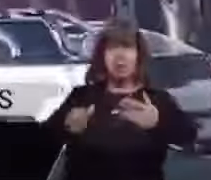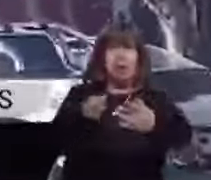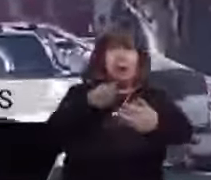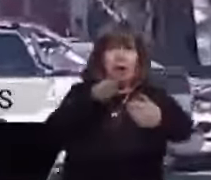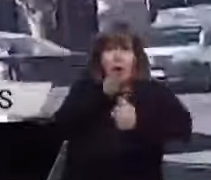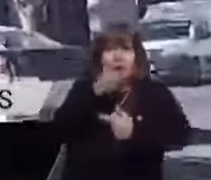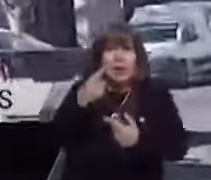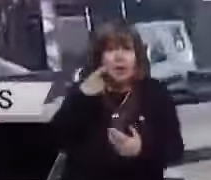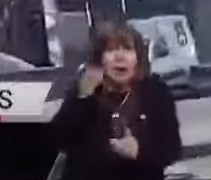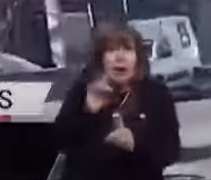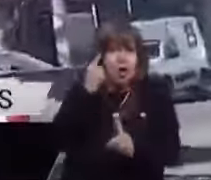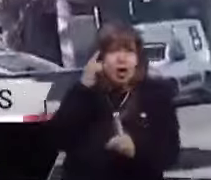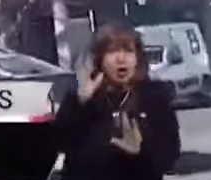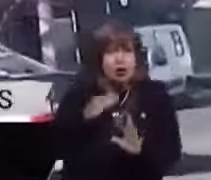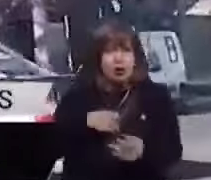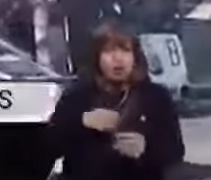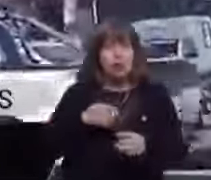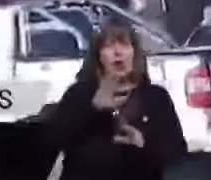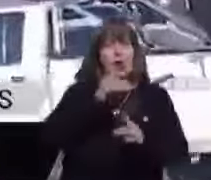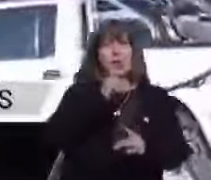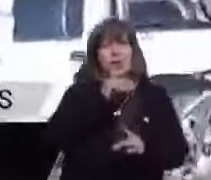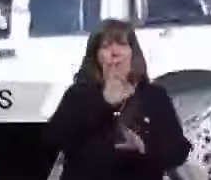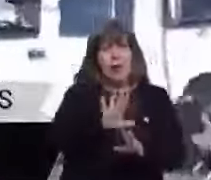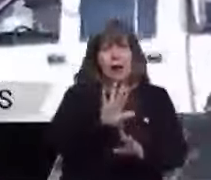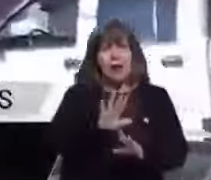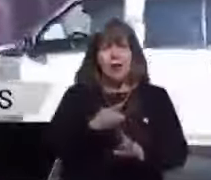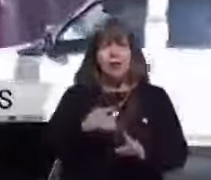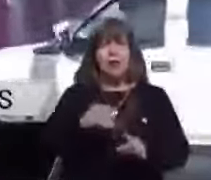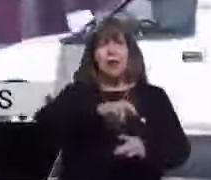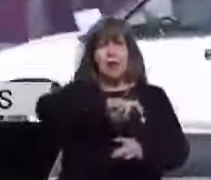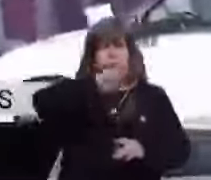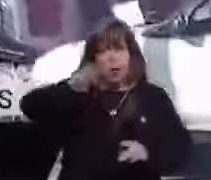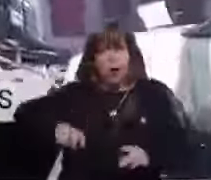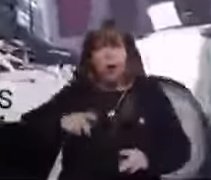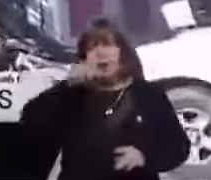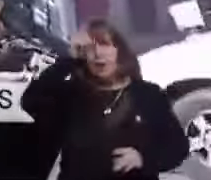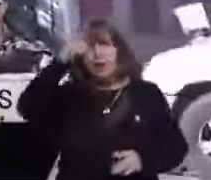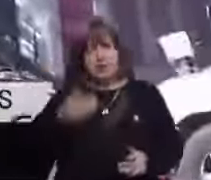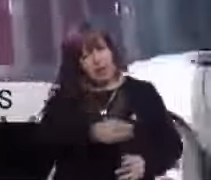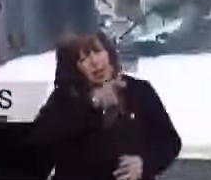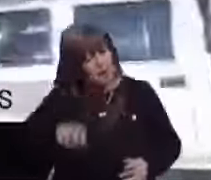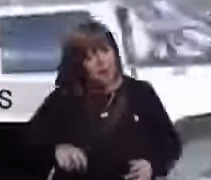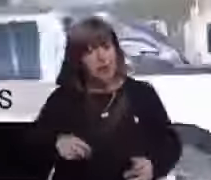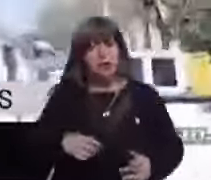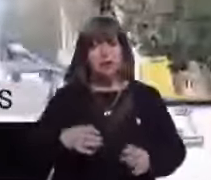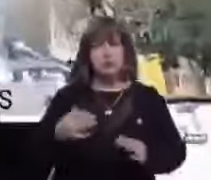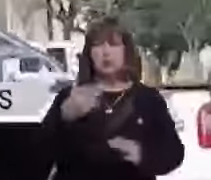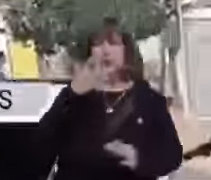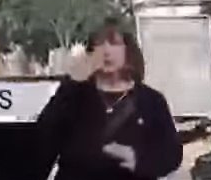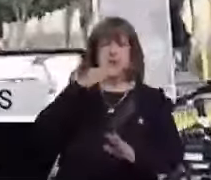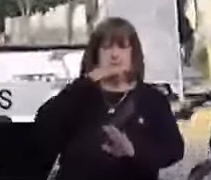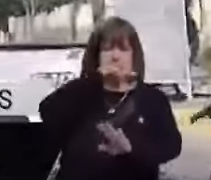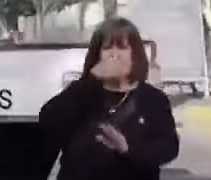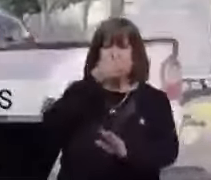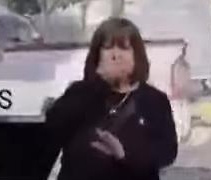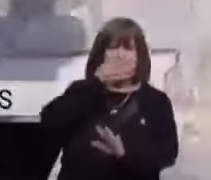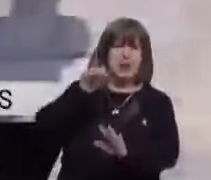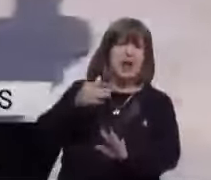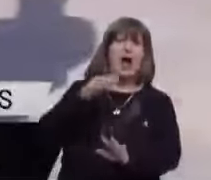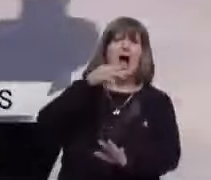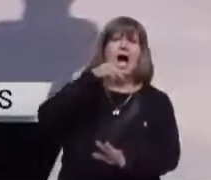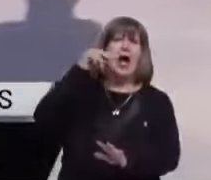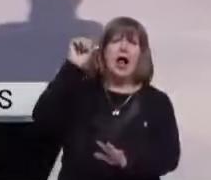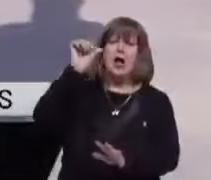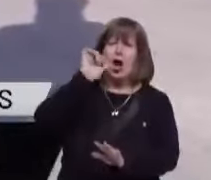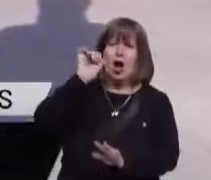de inmediato. Al hablar con él, inevitablemente percibieron el olor al alcohol que emitía, le hicieron el testeo y se confirma